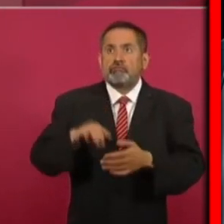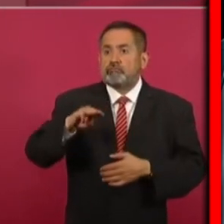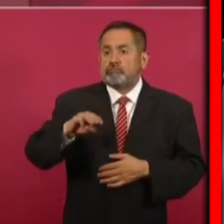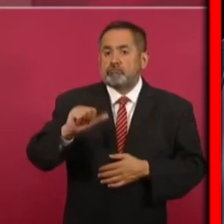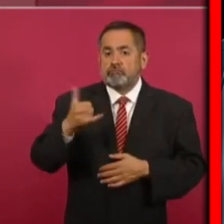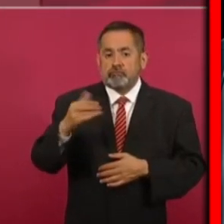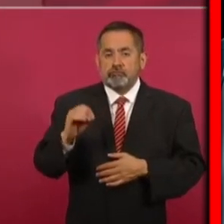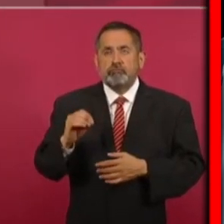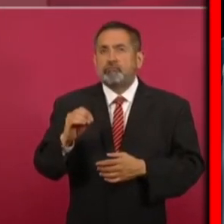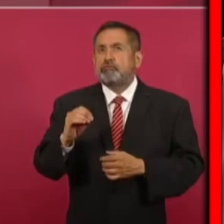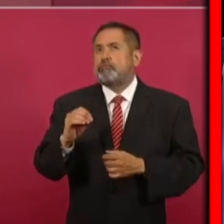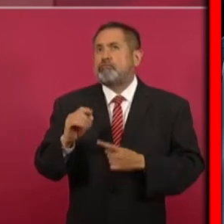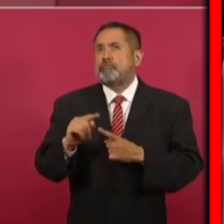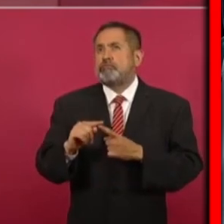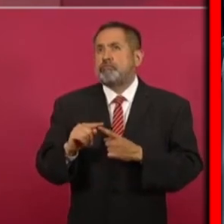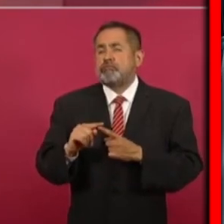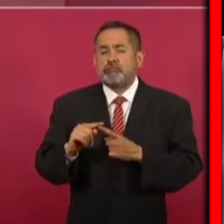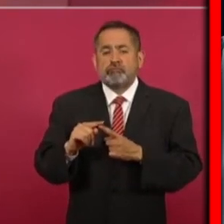de